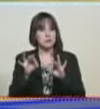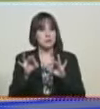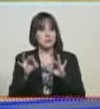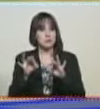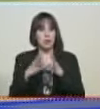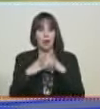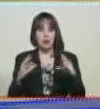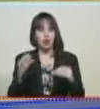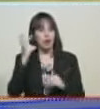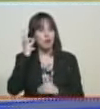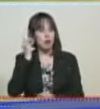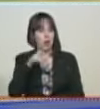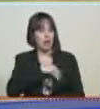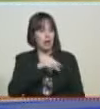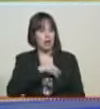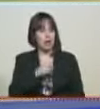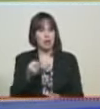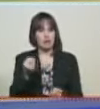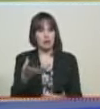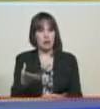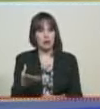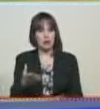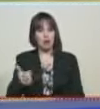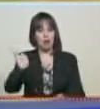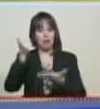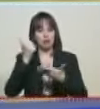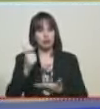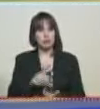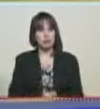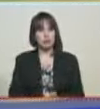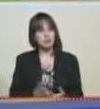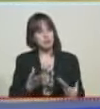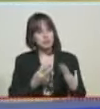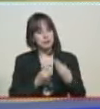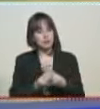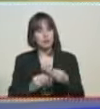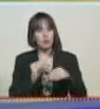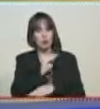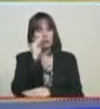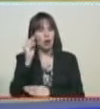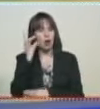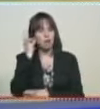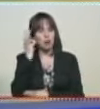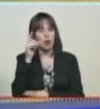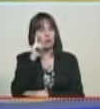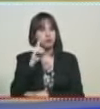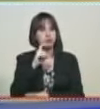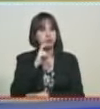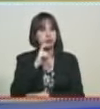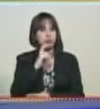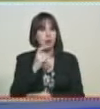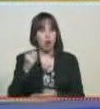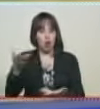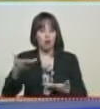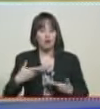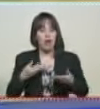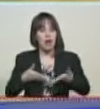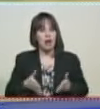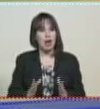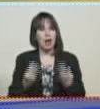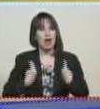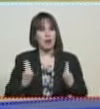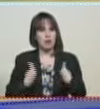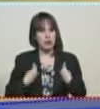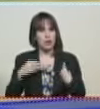a través del carné de la patria estar al lado de las mujeres embarazadas que nos traen la vida a